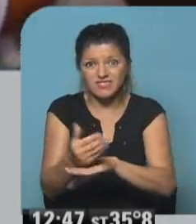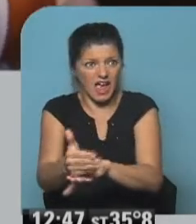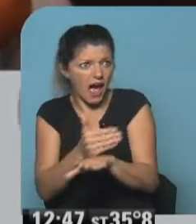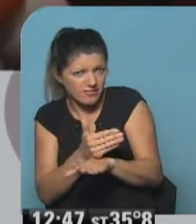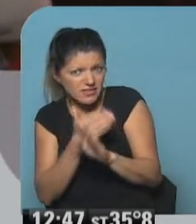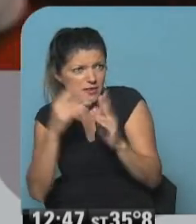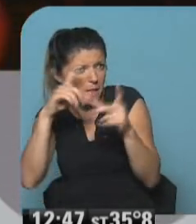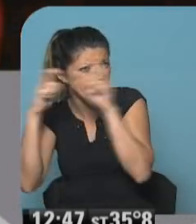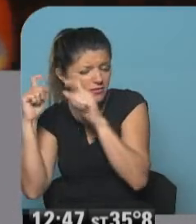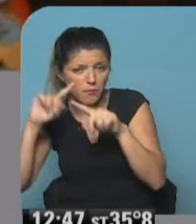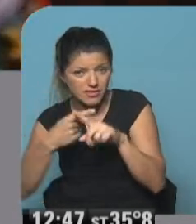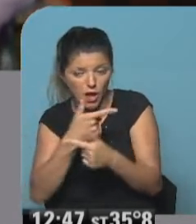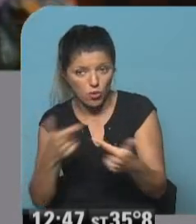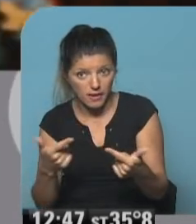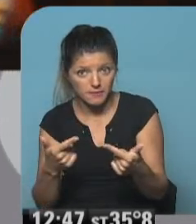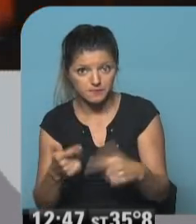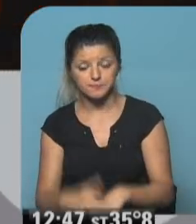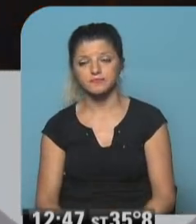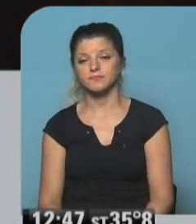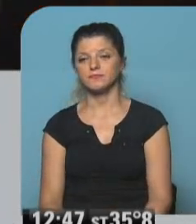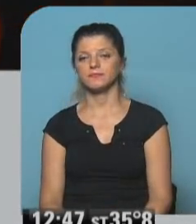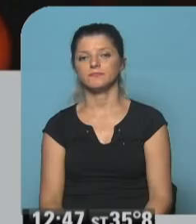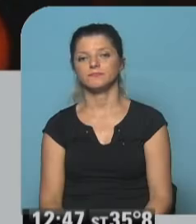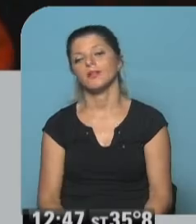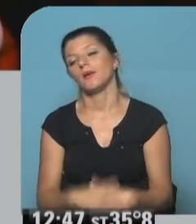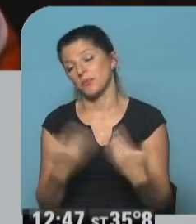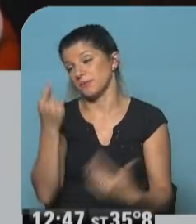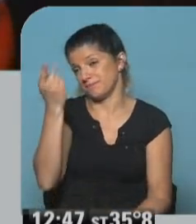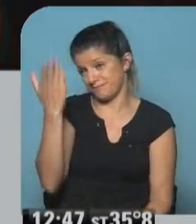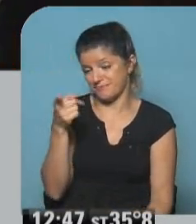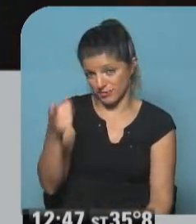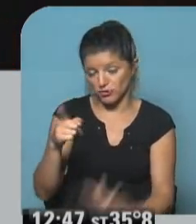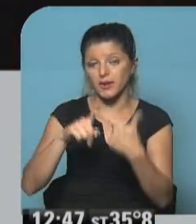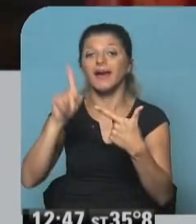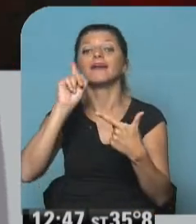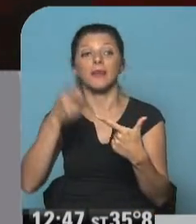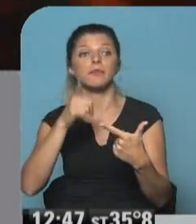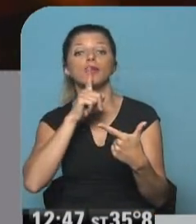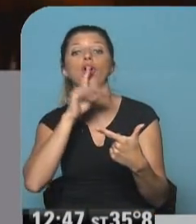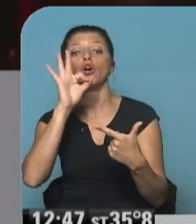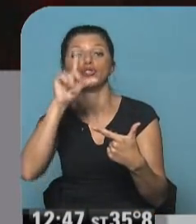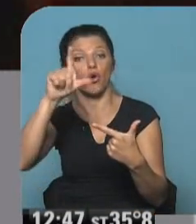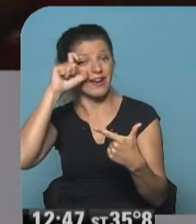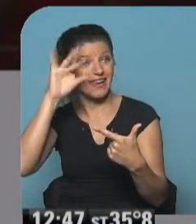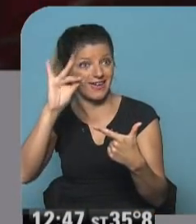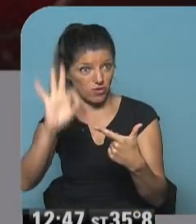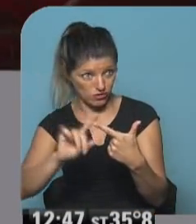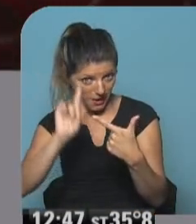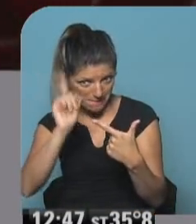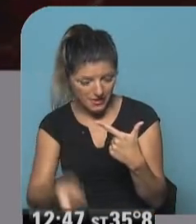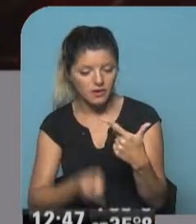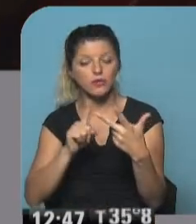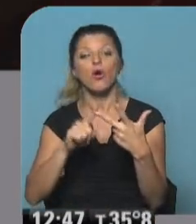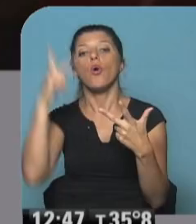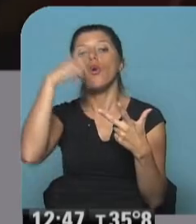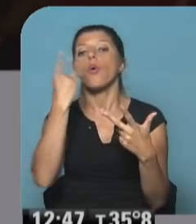política, un advenedizo. Bueno, en un sentido, además de Fujimori, Alejandro Toledo fue un Fujimori, Humala, un